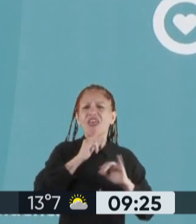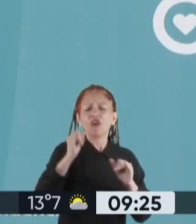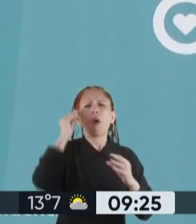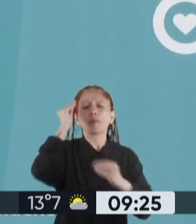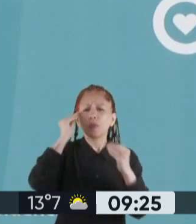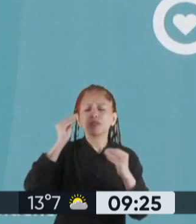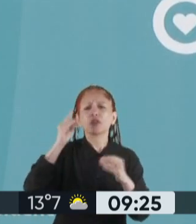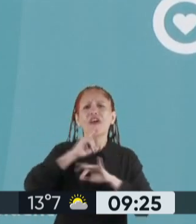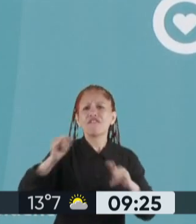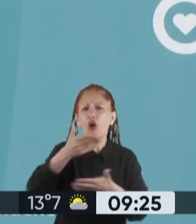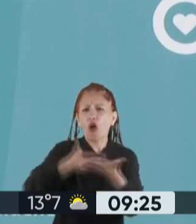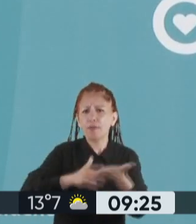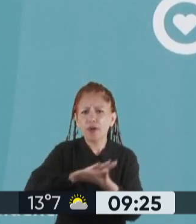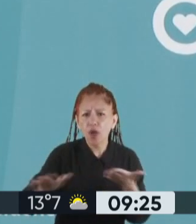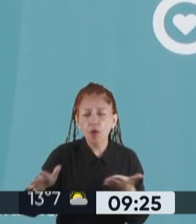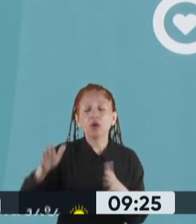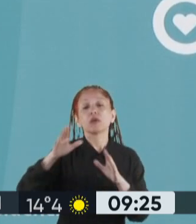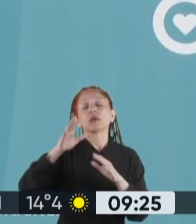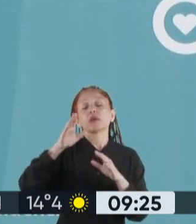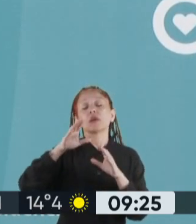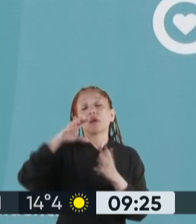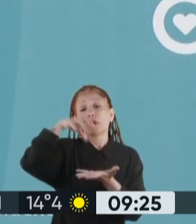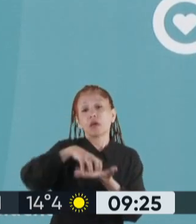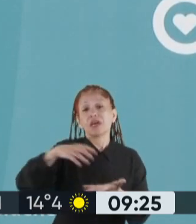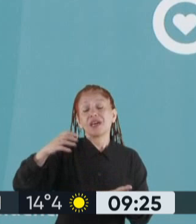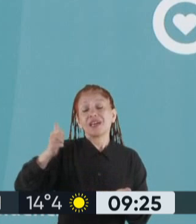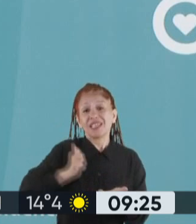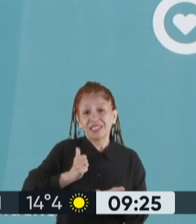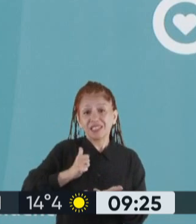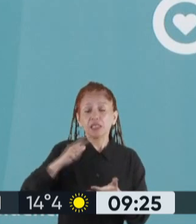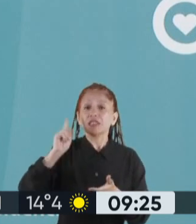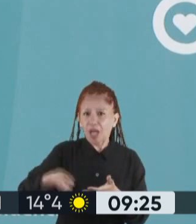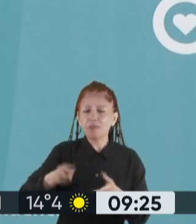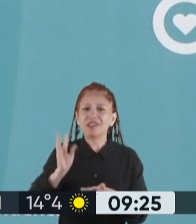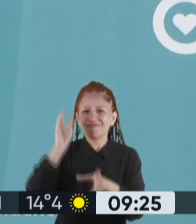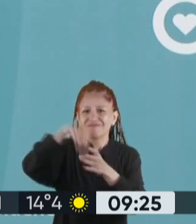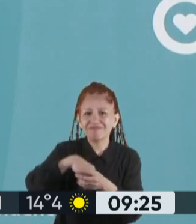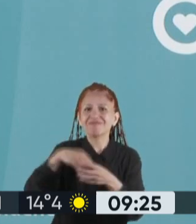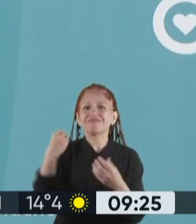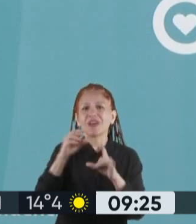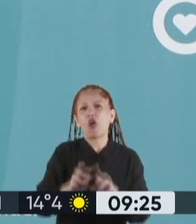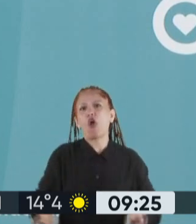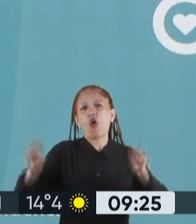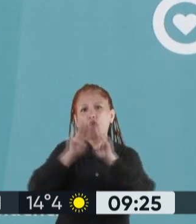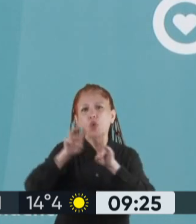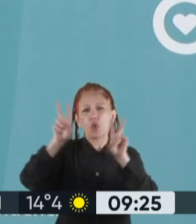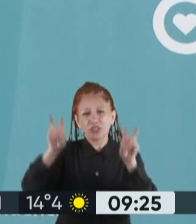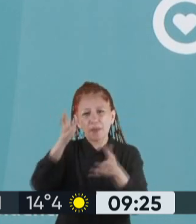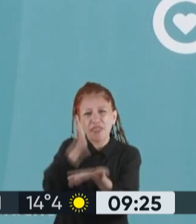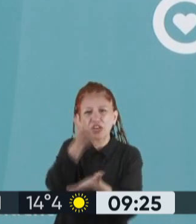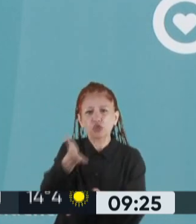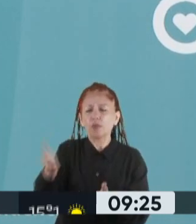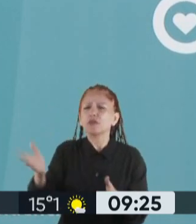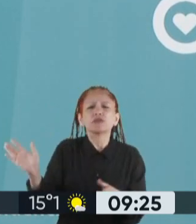La Cancillería sigue, además porque Argentina preside el Comité de Derechos Humanos de la ONU, todas aquellas advertencias